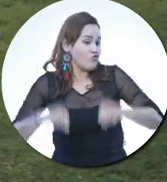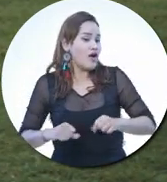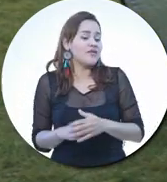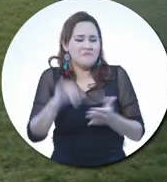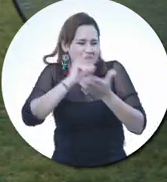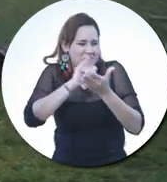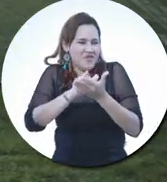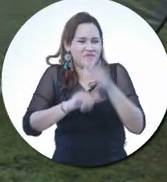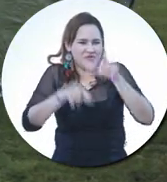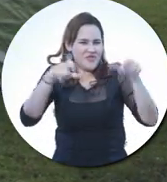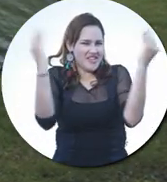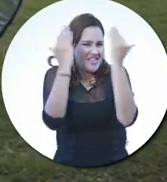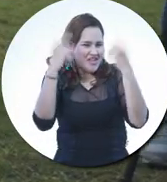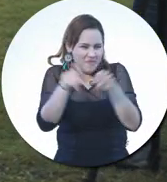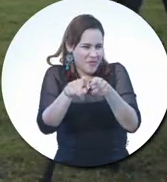hacen esos chicos de cine.